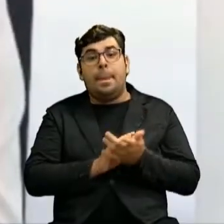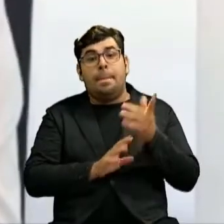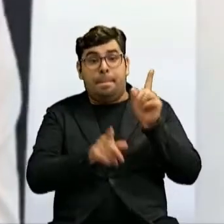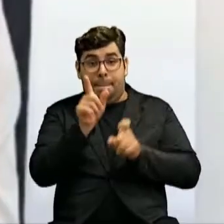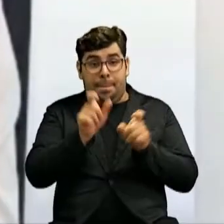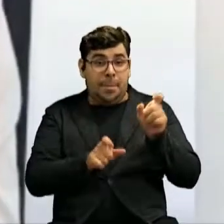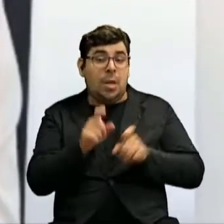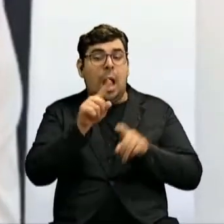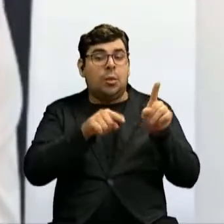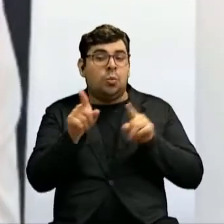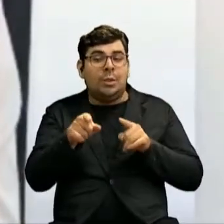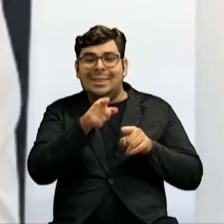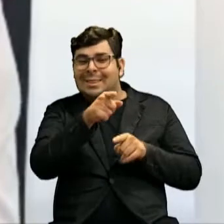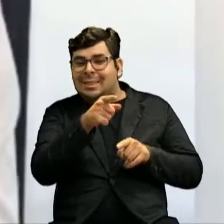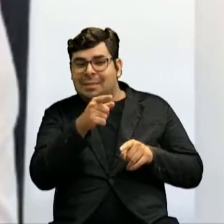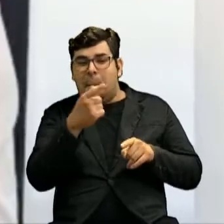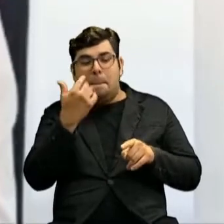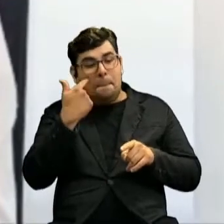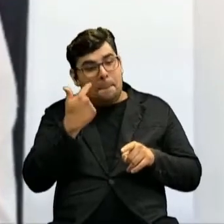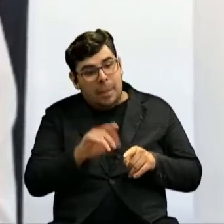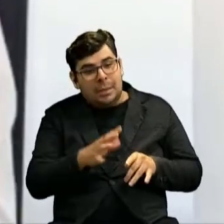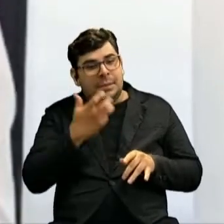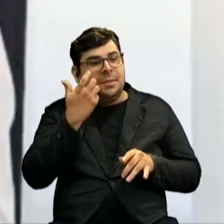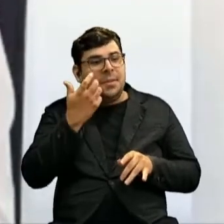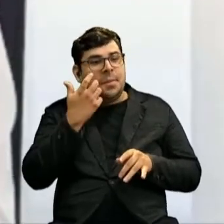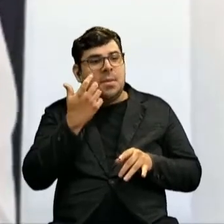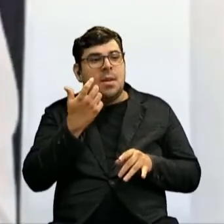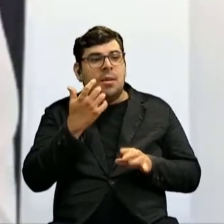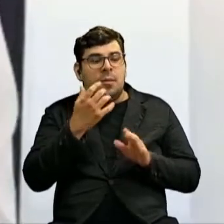sospechosos por COVID o confirmados ocupan el